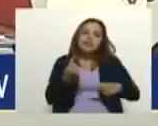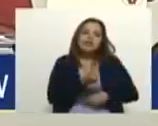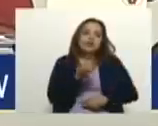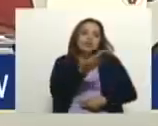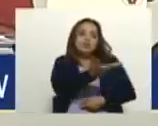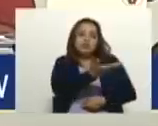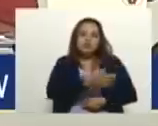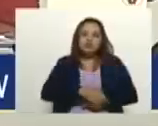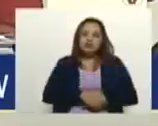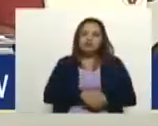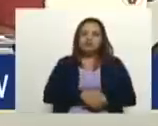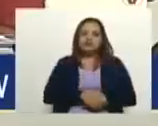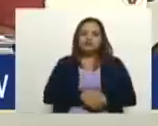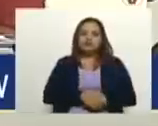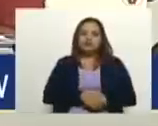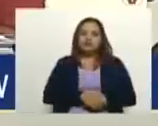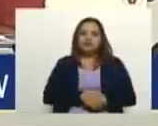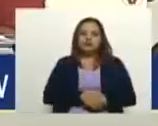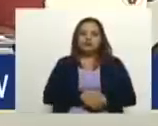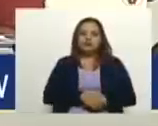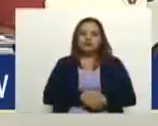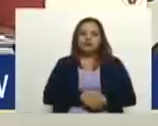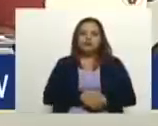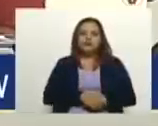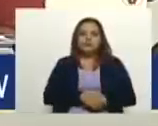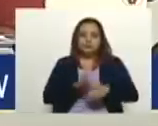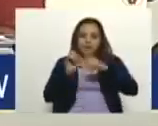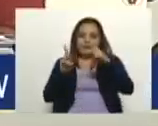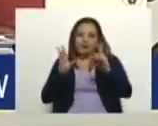Se le van a caer los números. Bueno, muchísimas gracias.